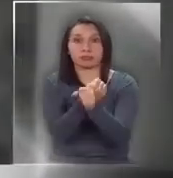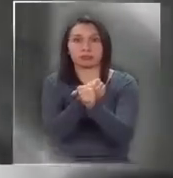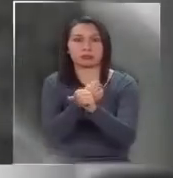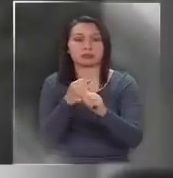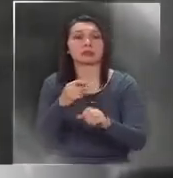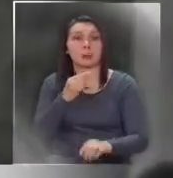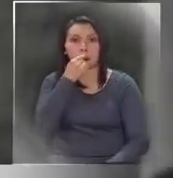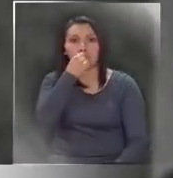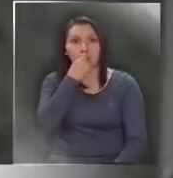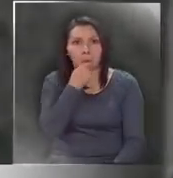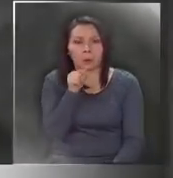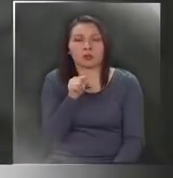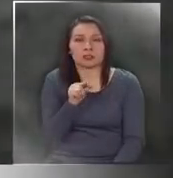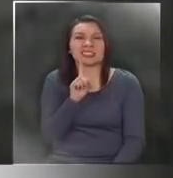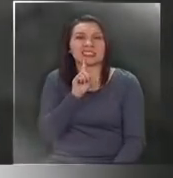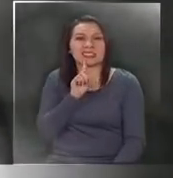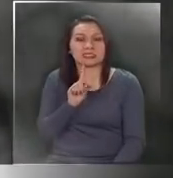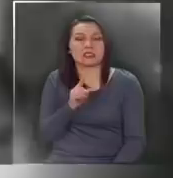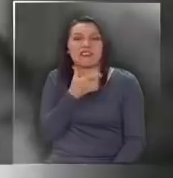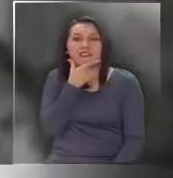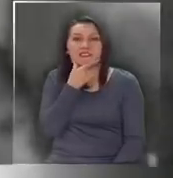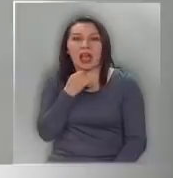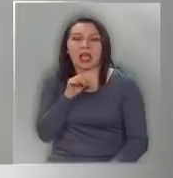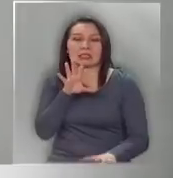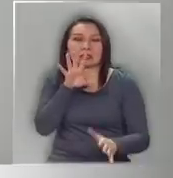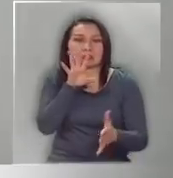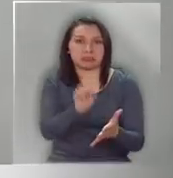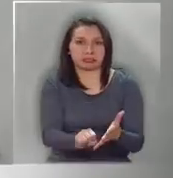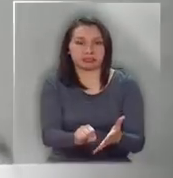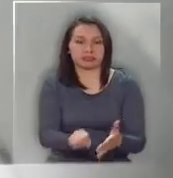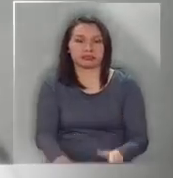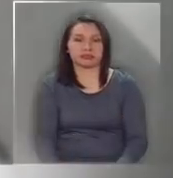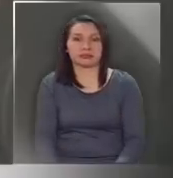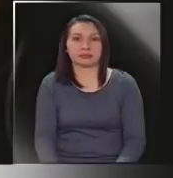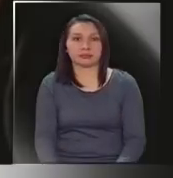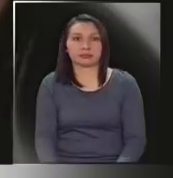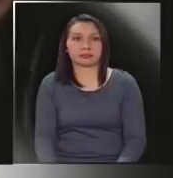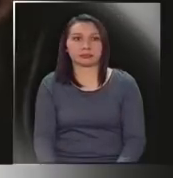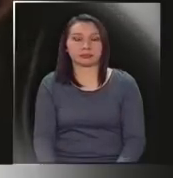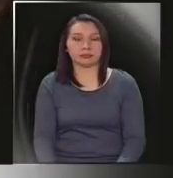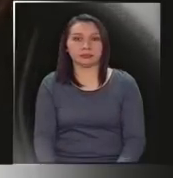presa. Hitler estaba al alcance de la mano.